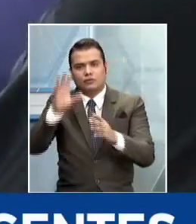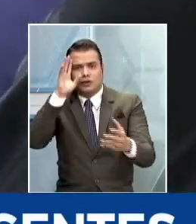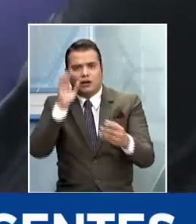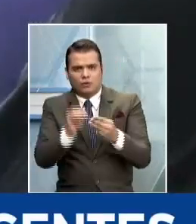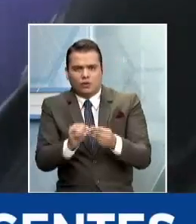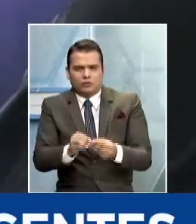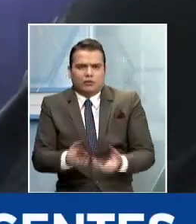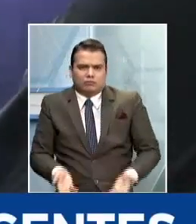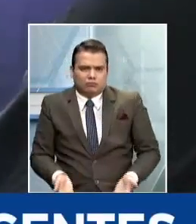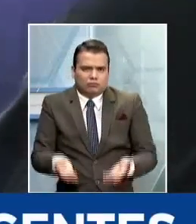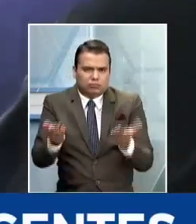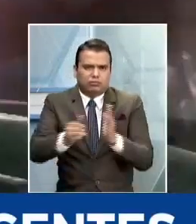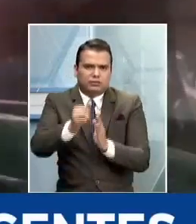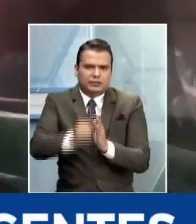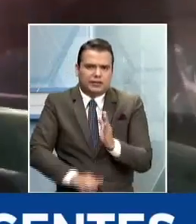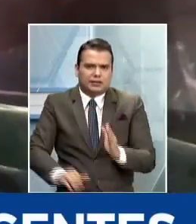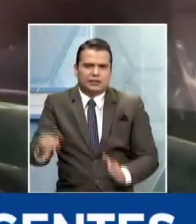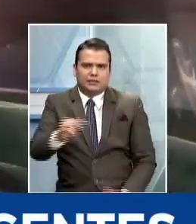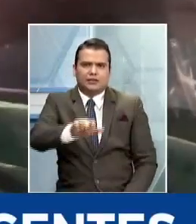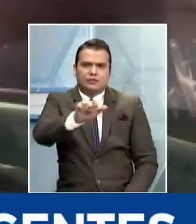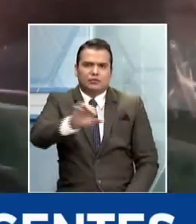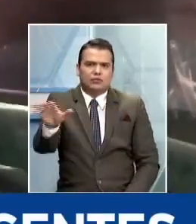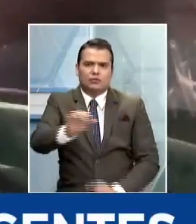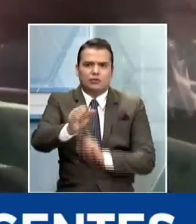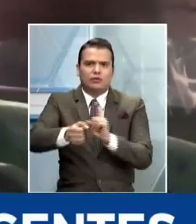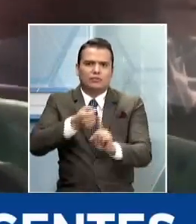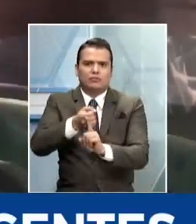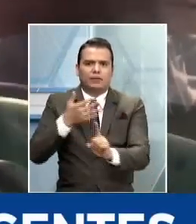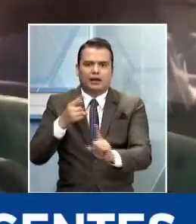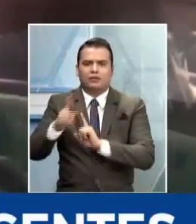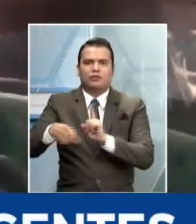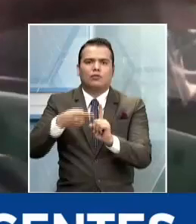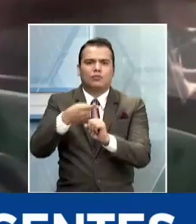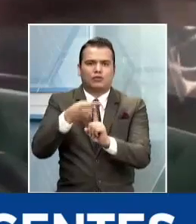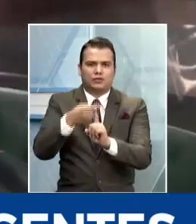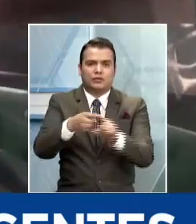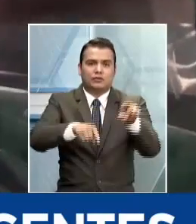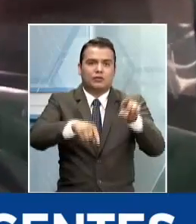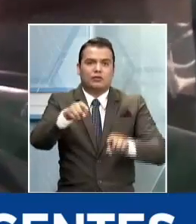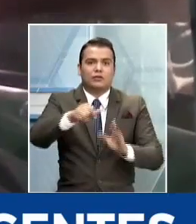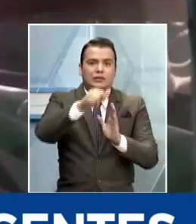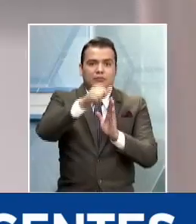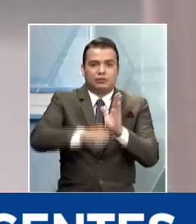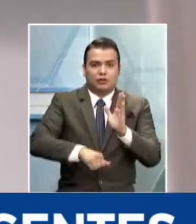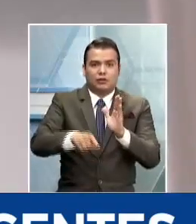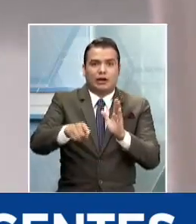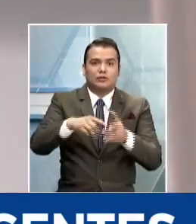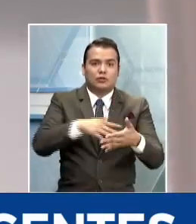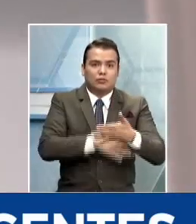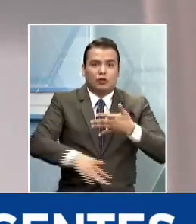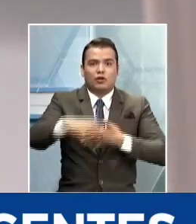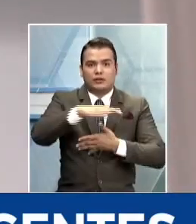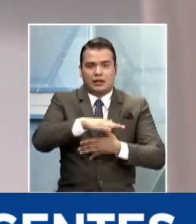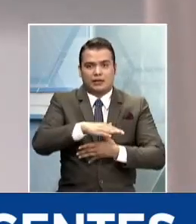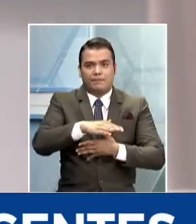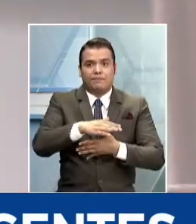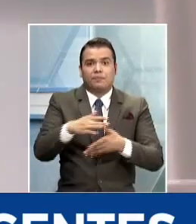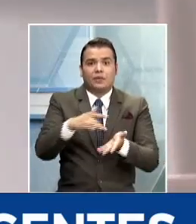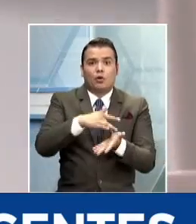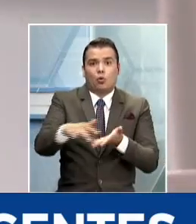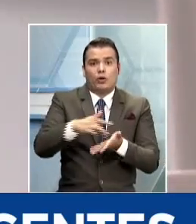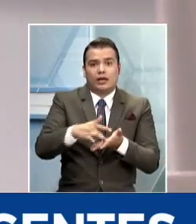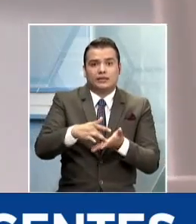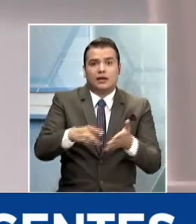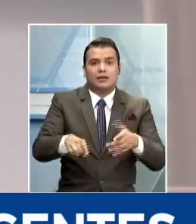de forma que beneficiemos los pacientes y logremos hacer aquellas cirugías que son prioritarias, que ponen en urgencia la